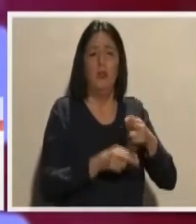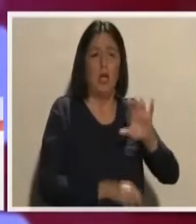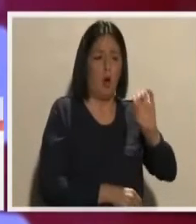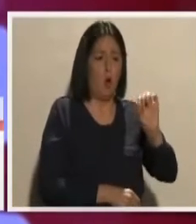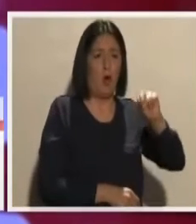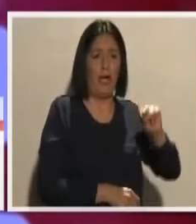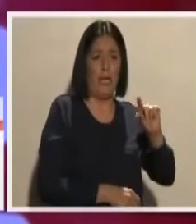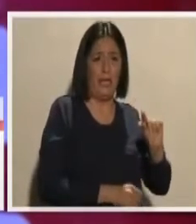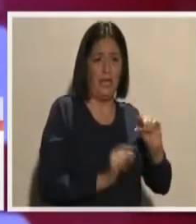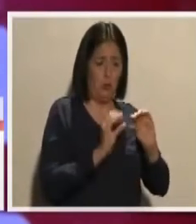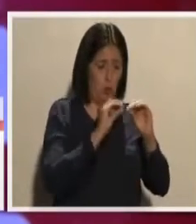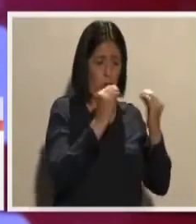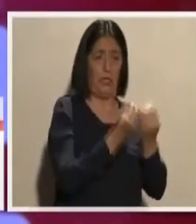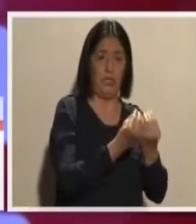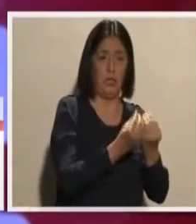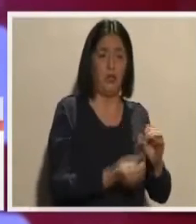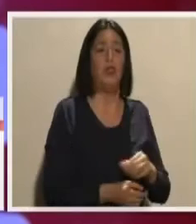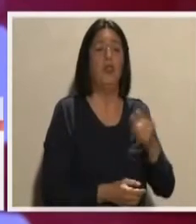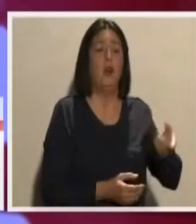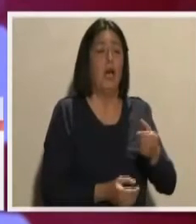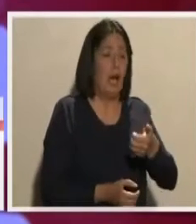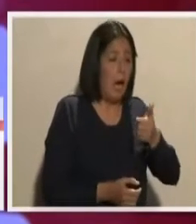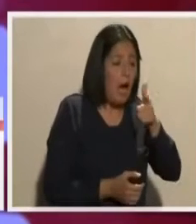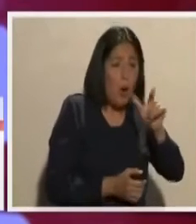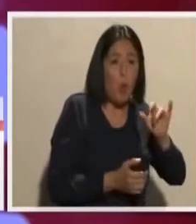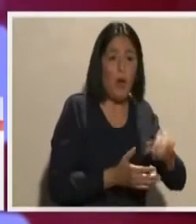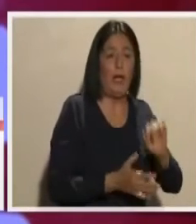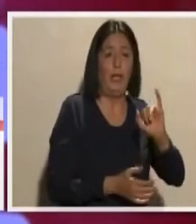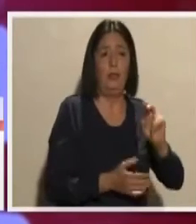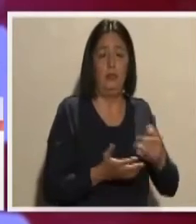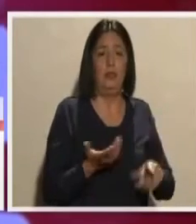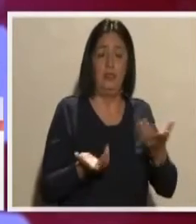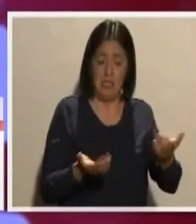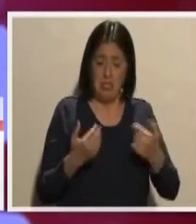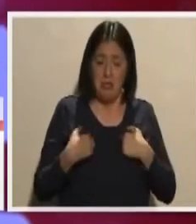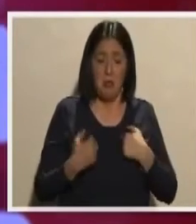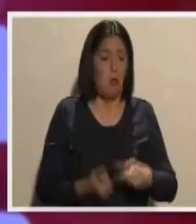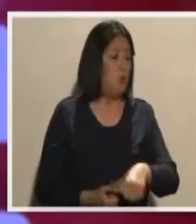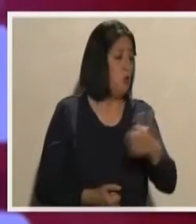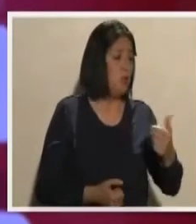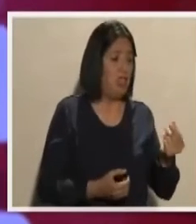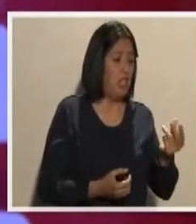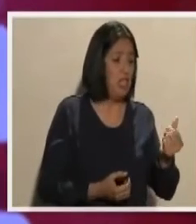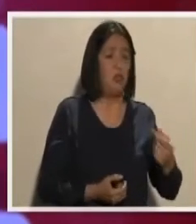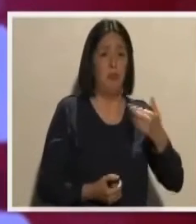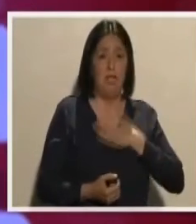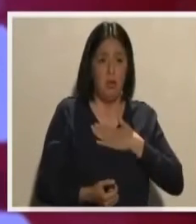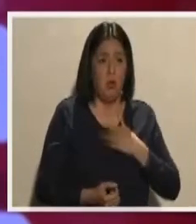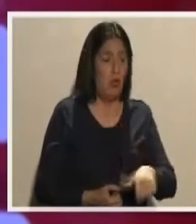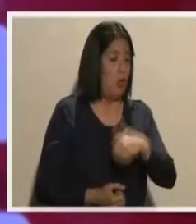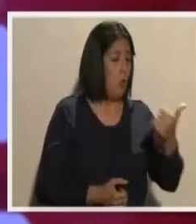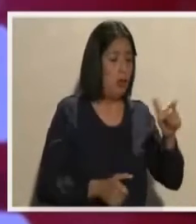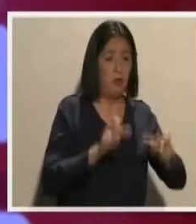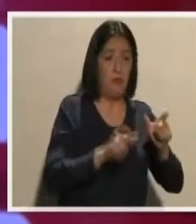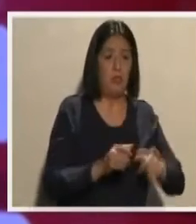ONG con mis recursos y los de otros, que ha conectado a